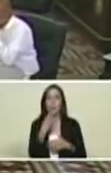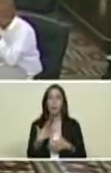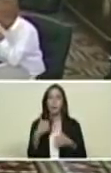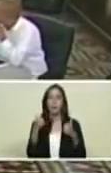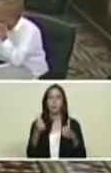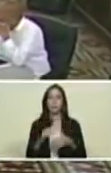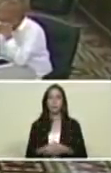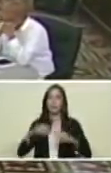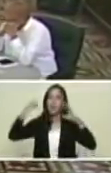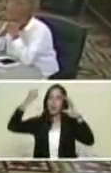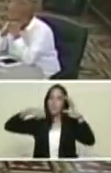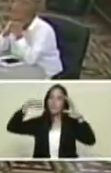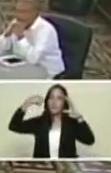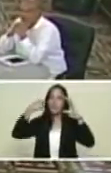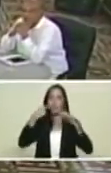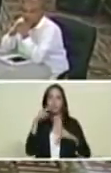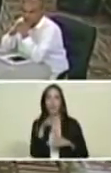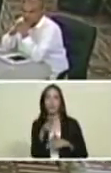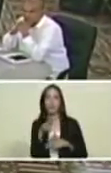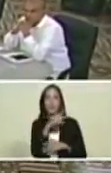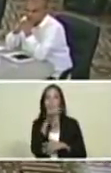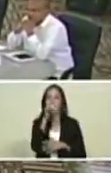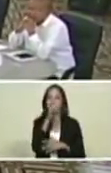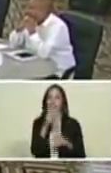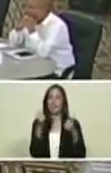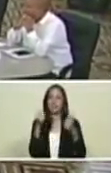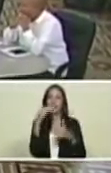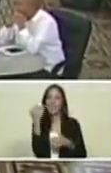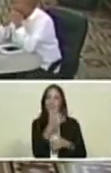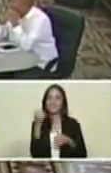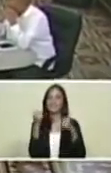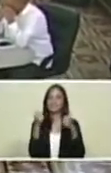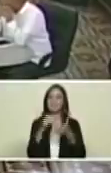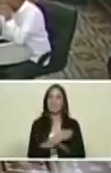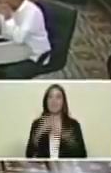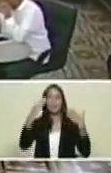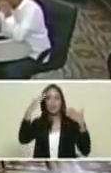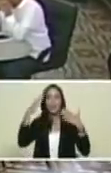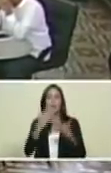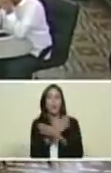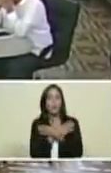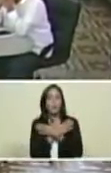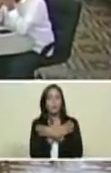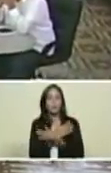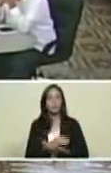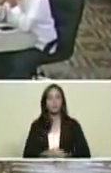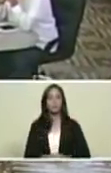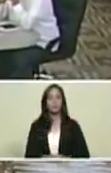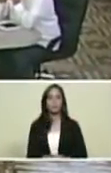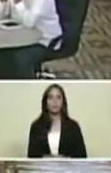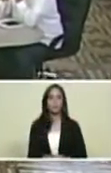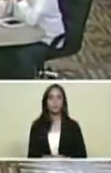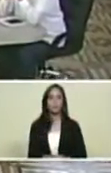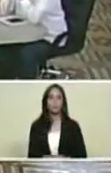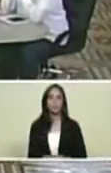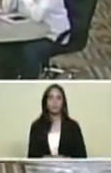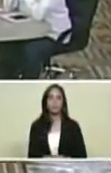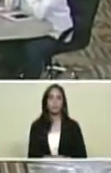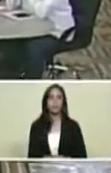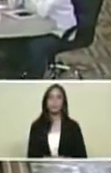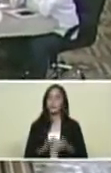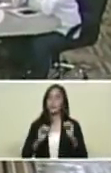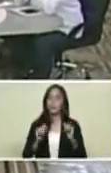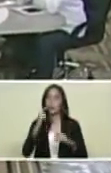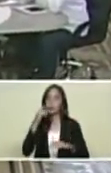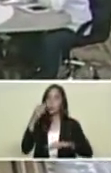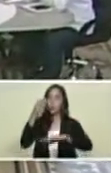Disfrutando del video, disfrutando del video. Un saludo a la comunidad de Los Guayos. Quiero que usted salude a la comunidad porque lo estaban esperando. Bueno, ya pronto voy para